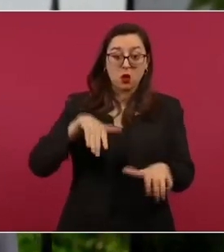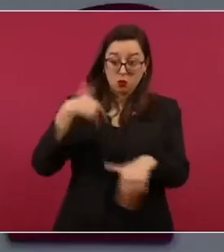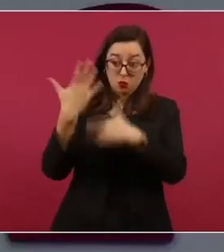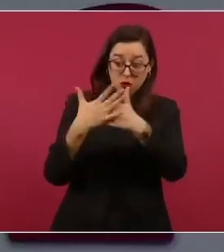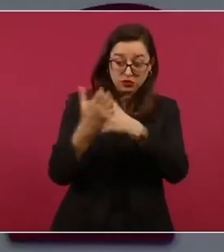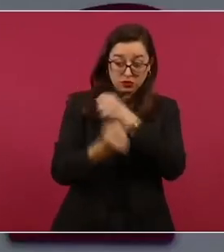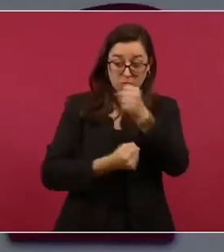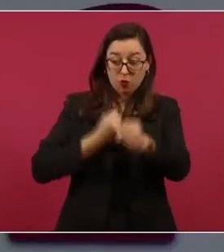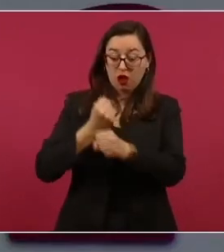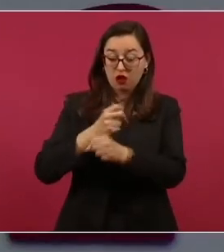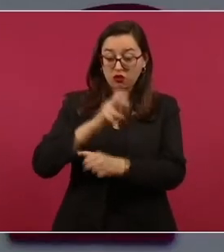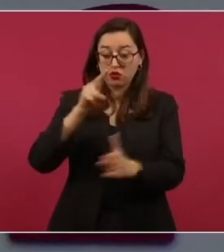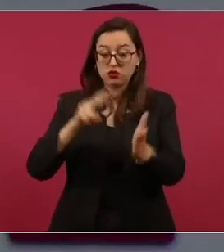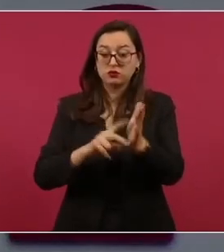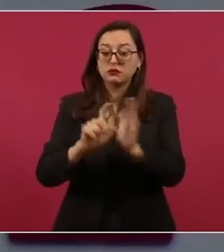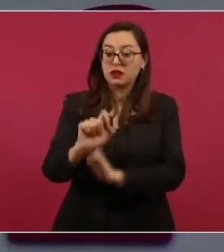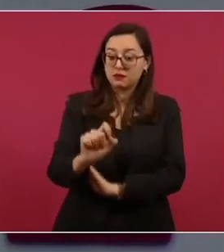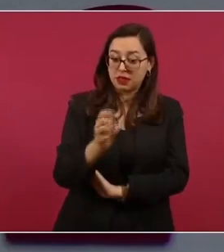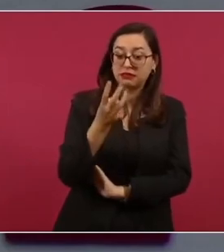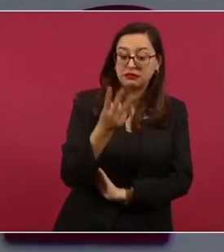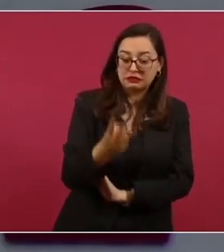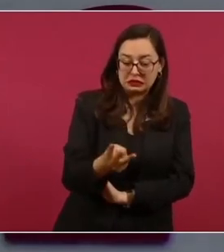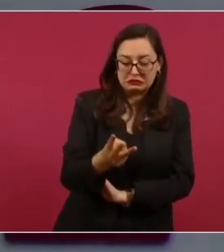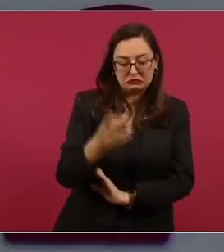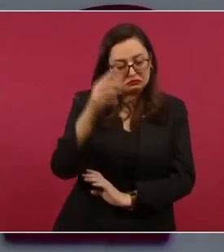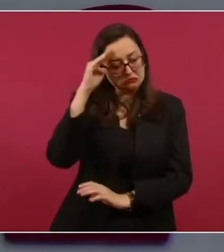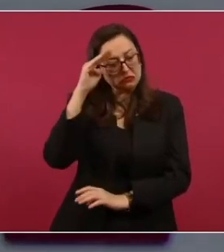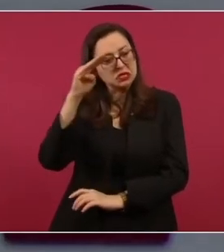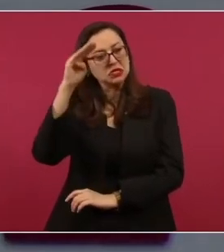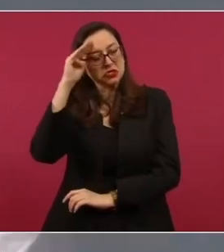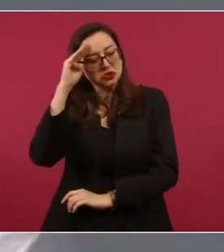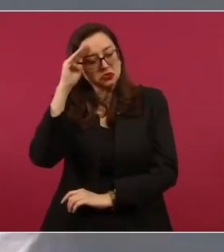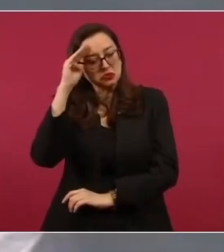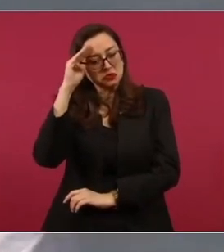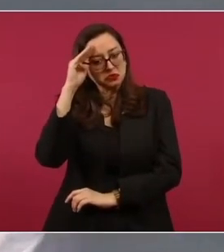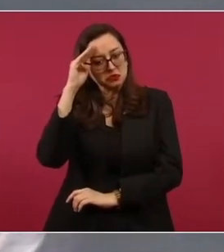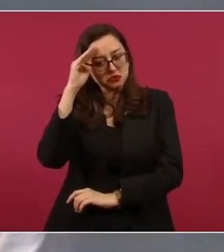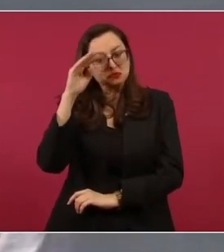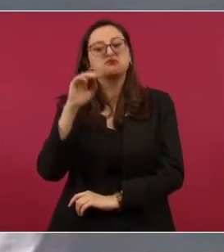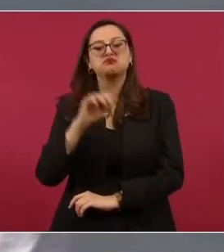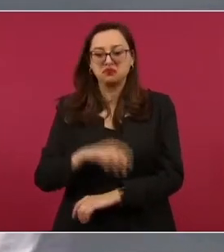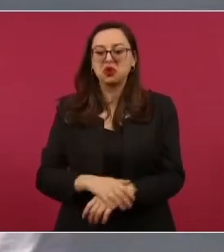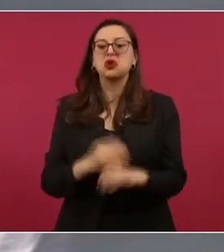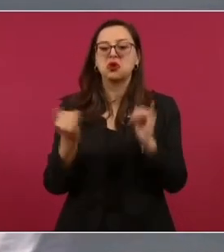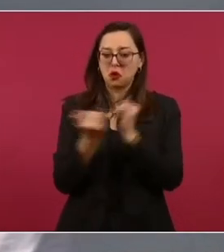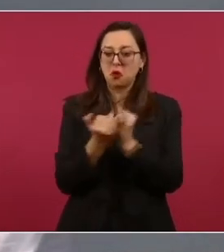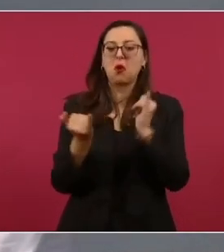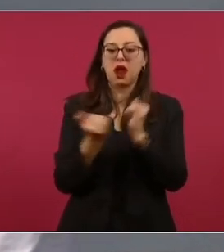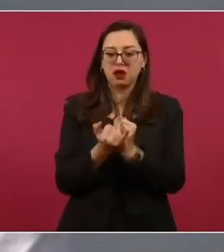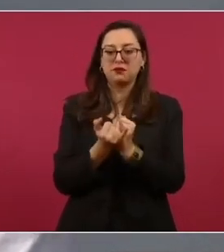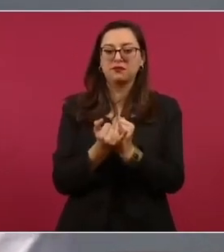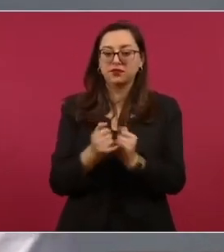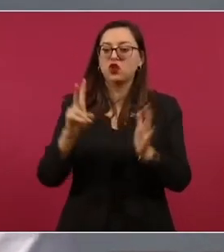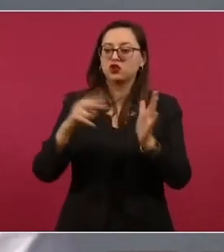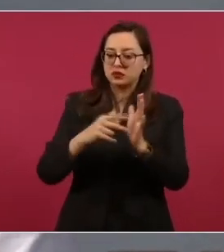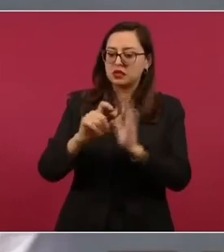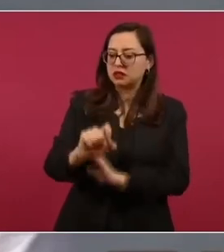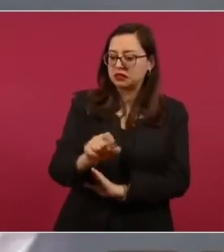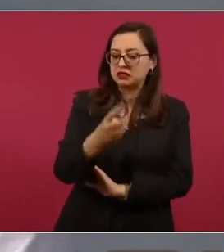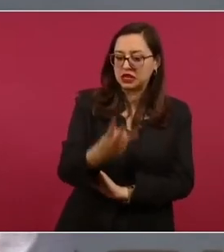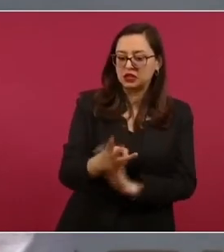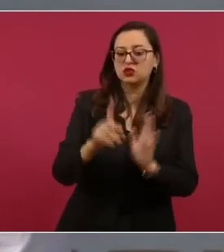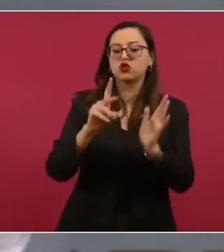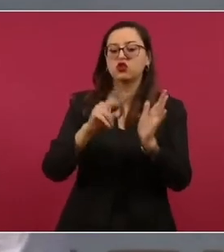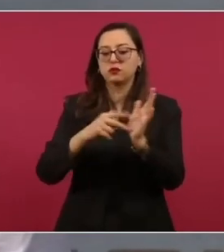estimo, cuando menos, para 2003 y 2023